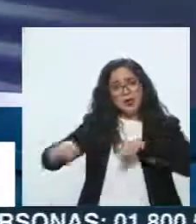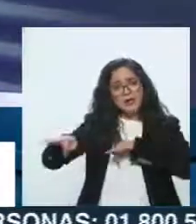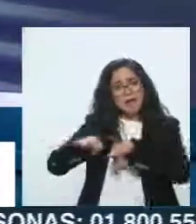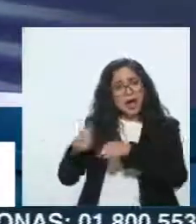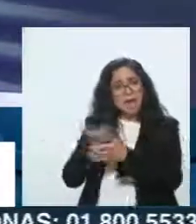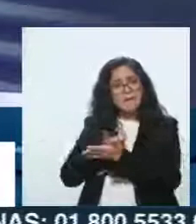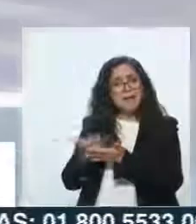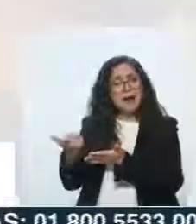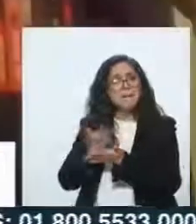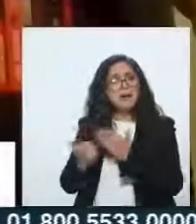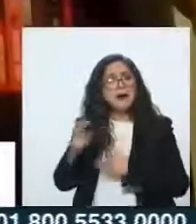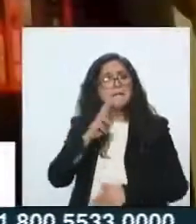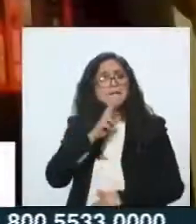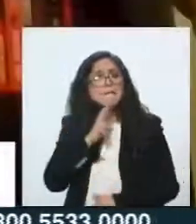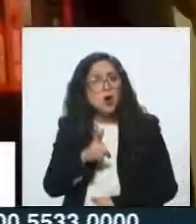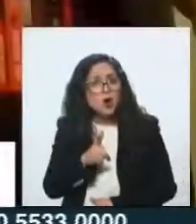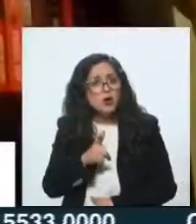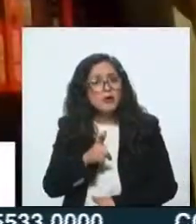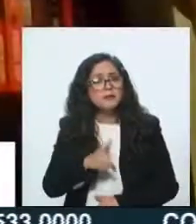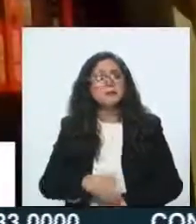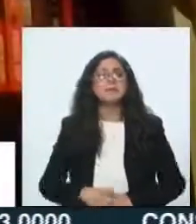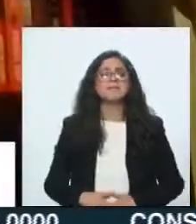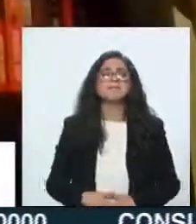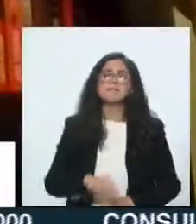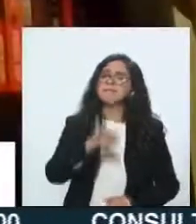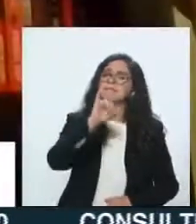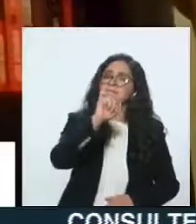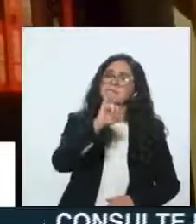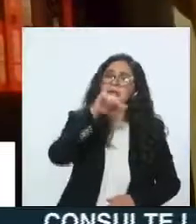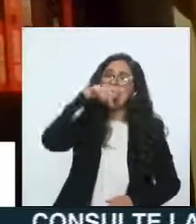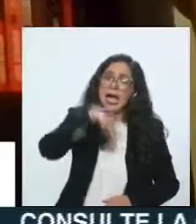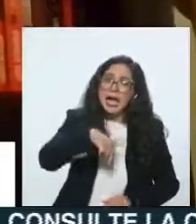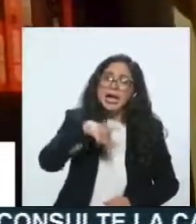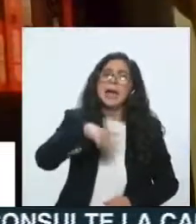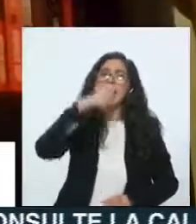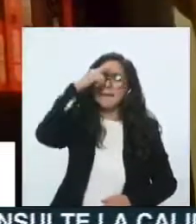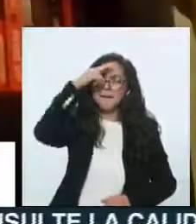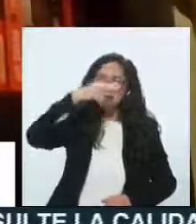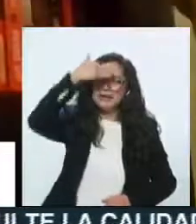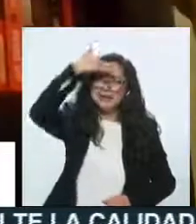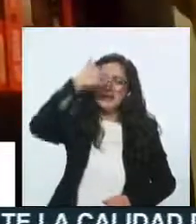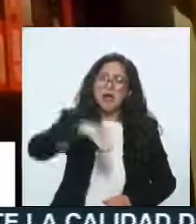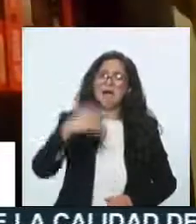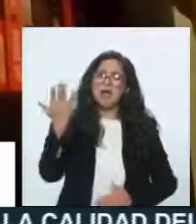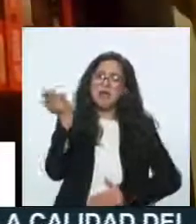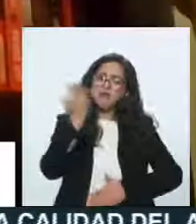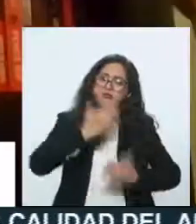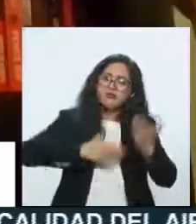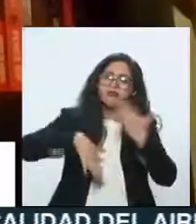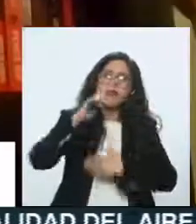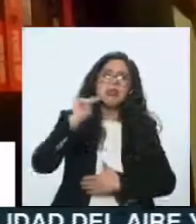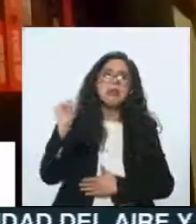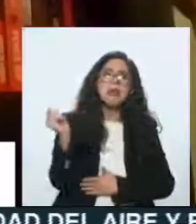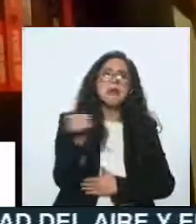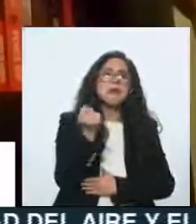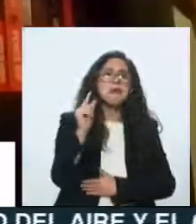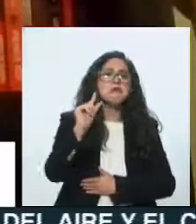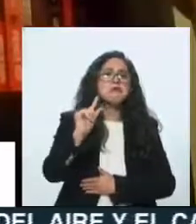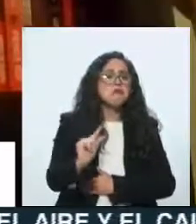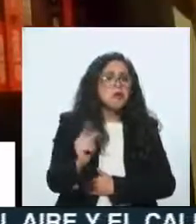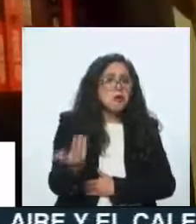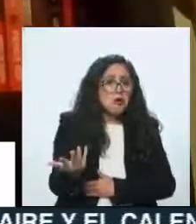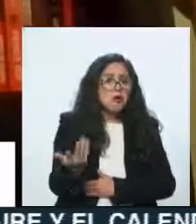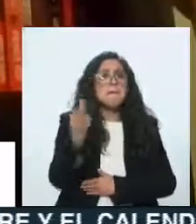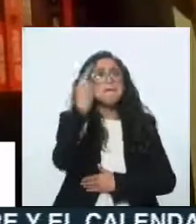y además abriré la puerta al desarrollo tecnológico, cosa que no se da en este país. O sea, las armadoras estadounidenses